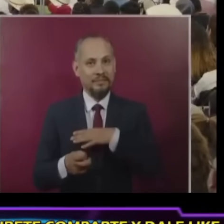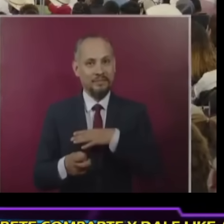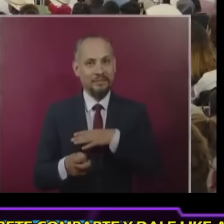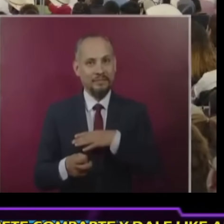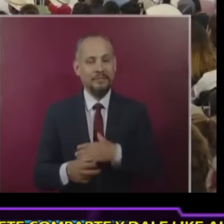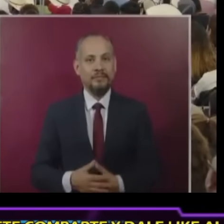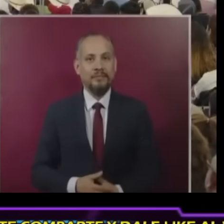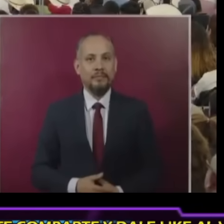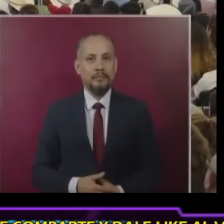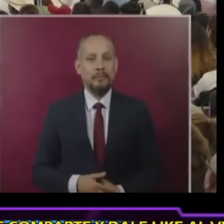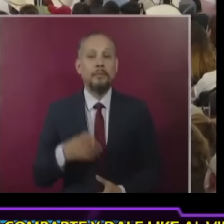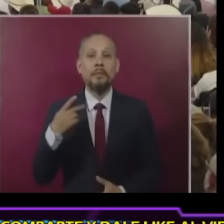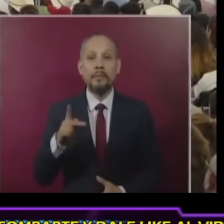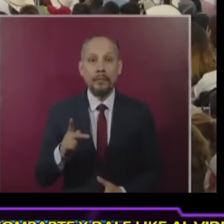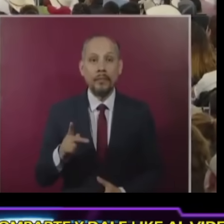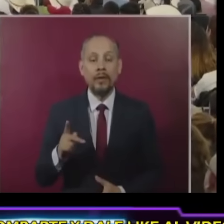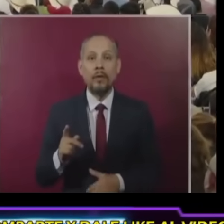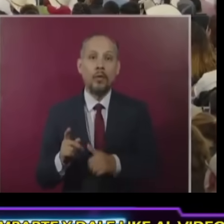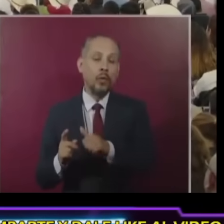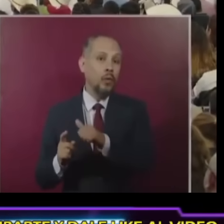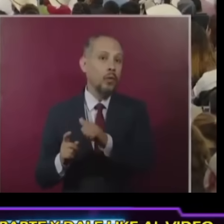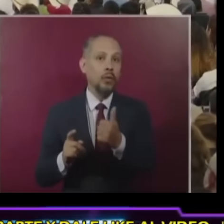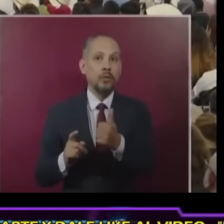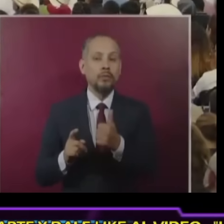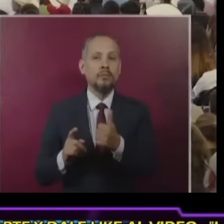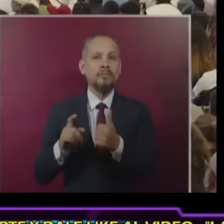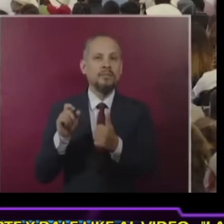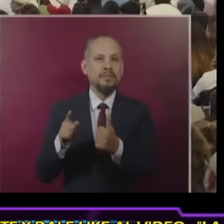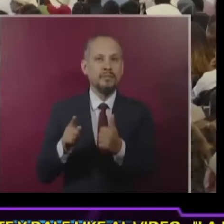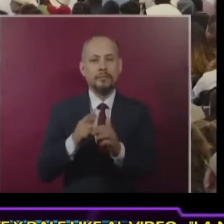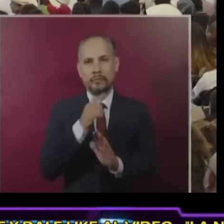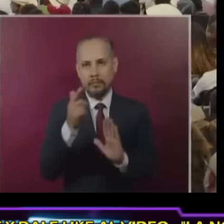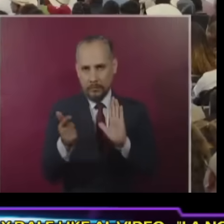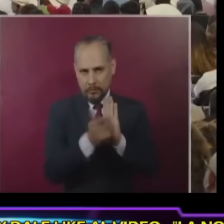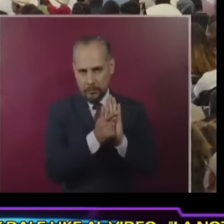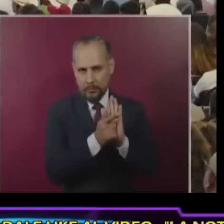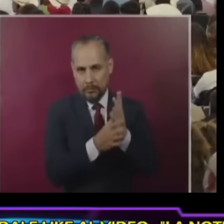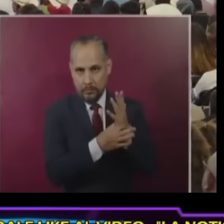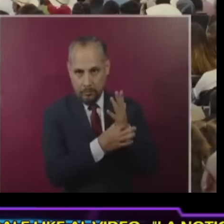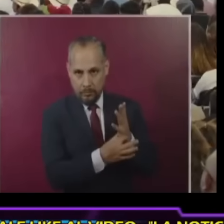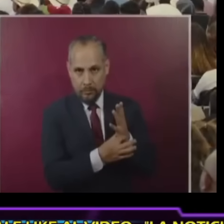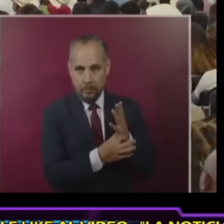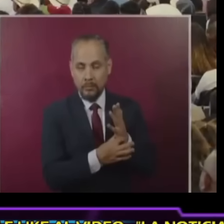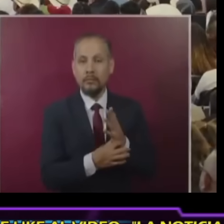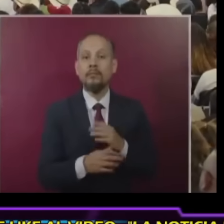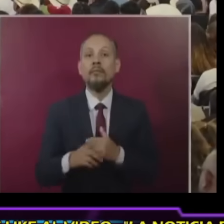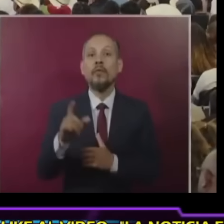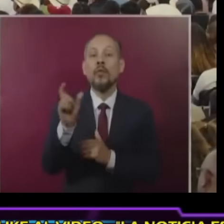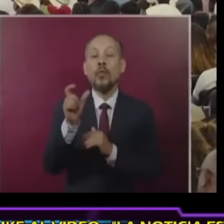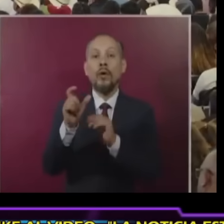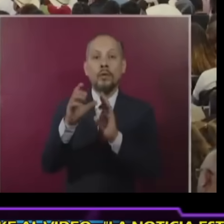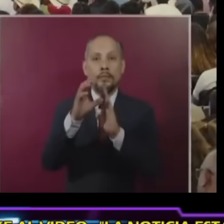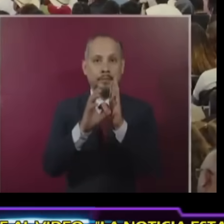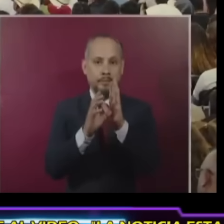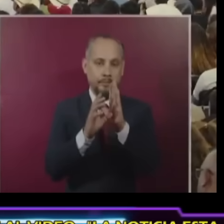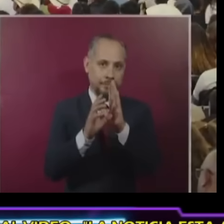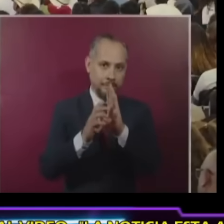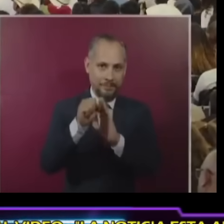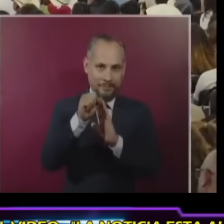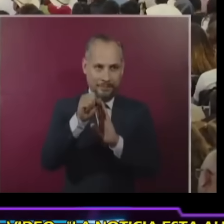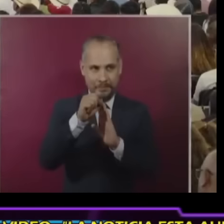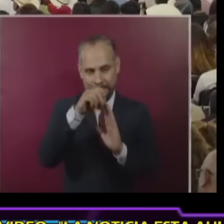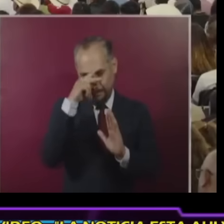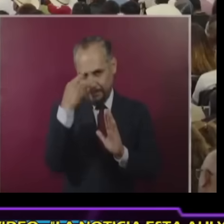allá la propia ley dice cuando se trata de reformas constitucionales que ya dijimos es el